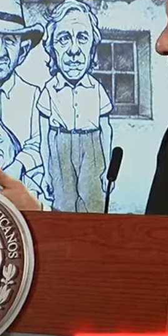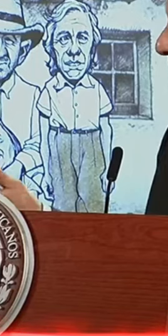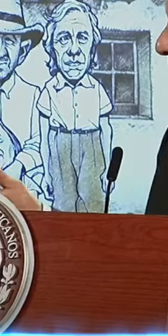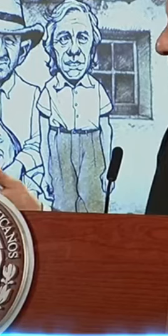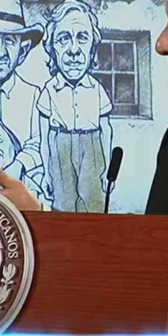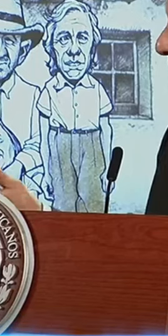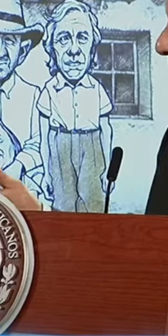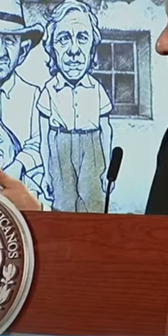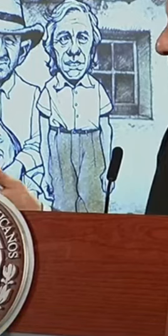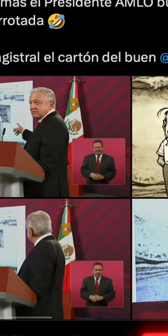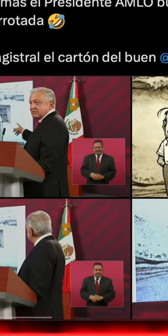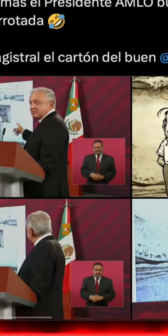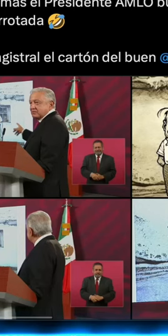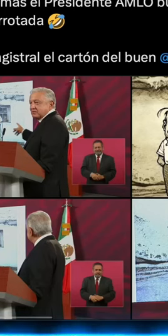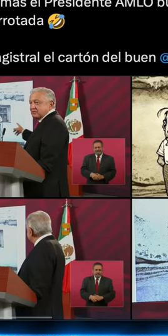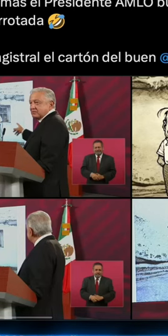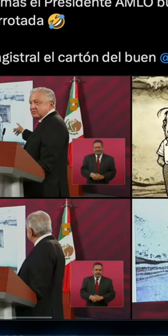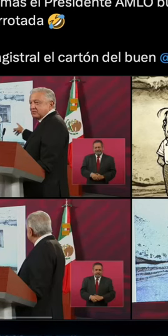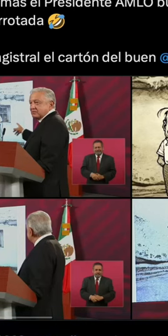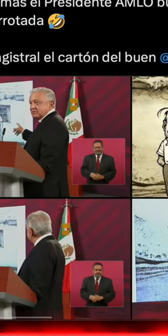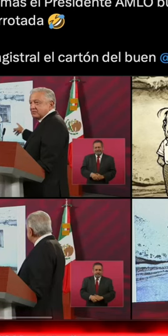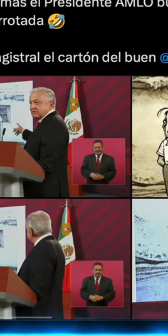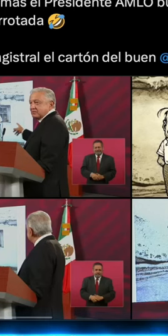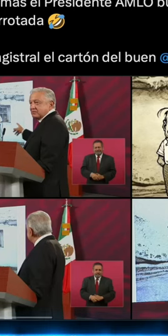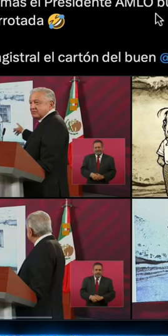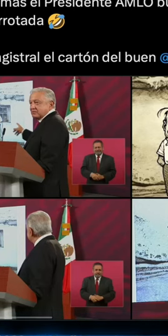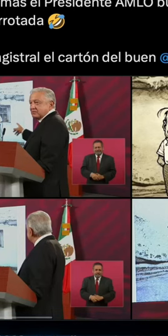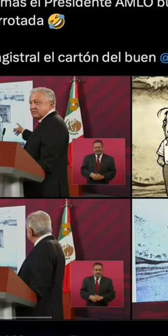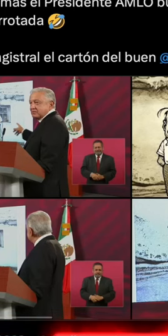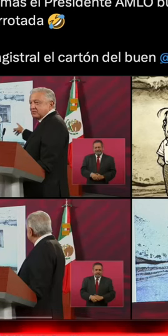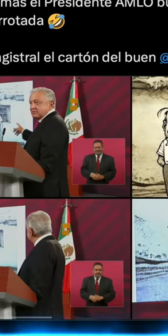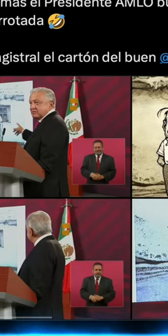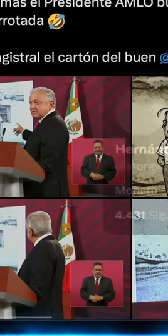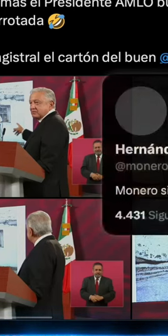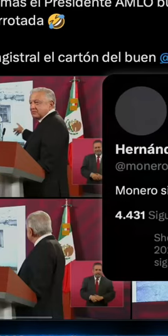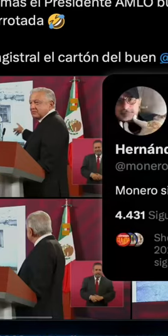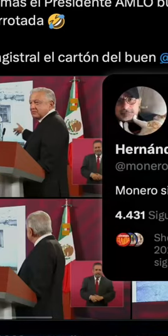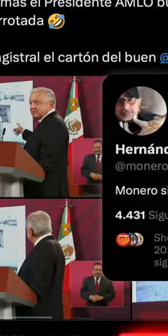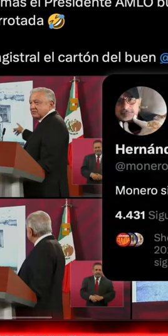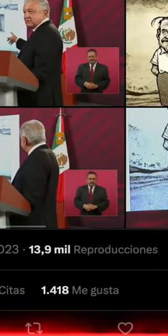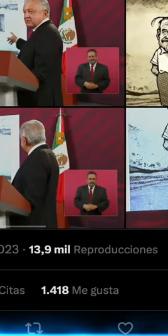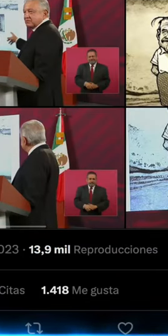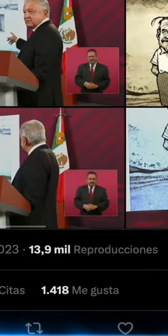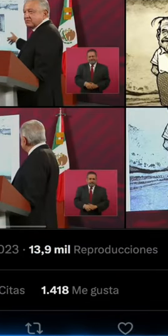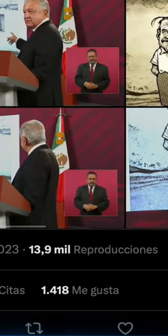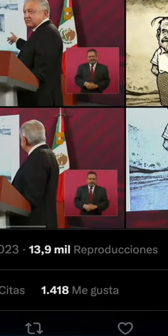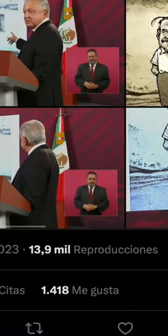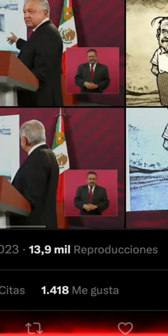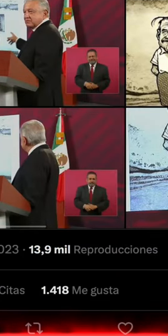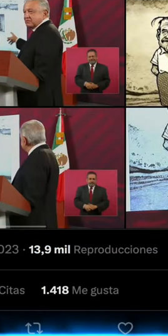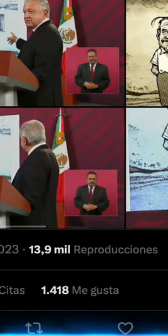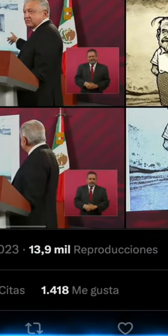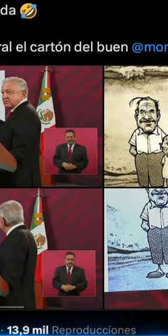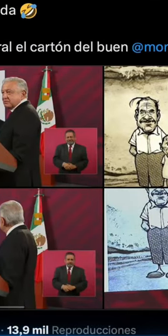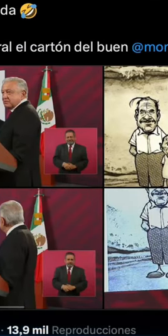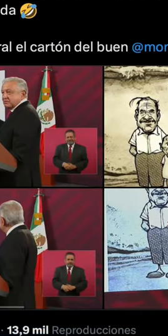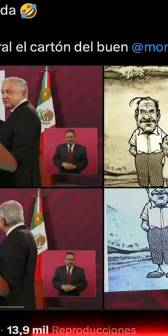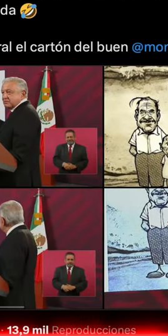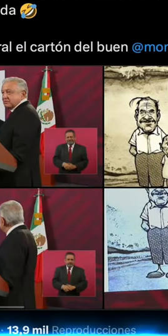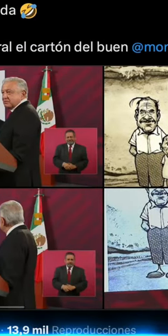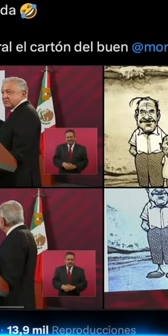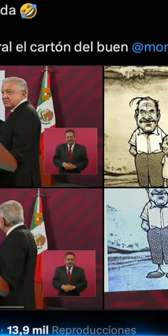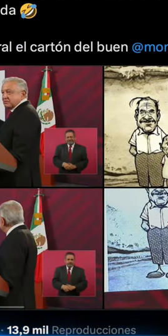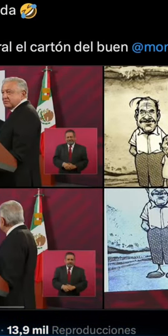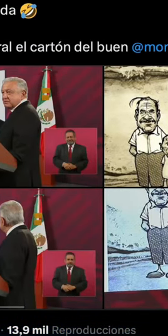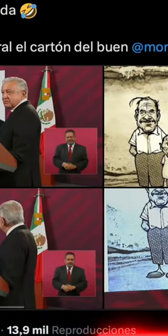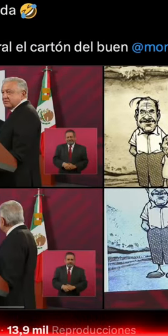esta obra de arte que se aventó nada más y nada menos que Monero Hernández. Esta obra magistral recibió